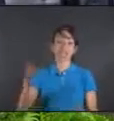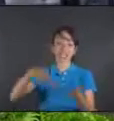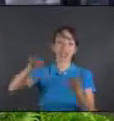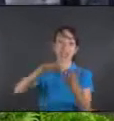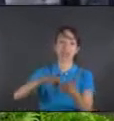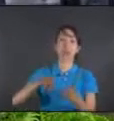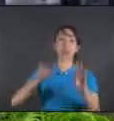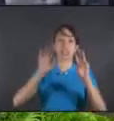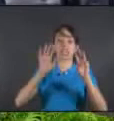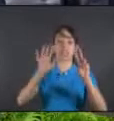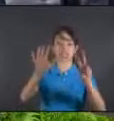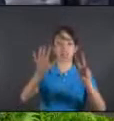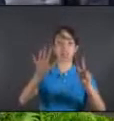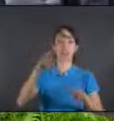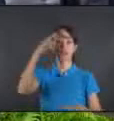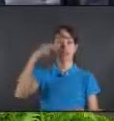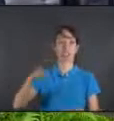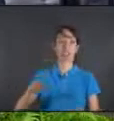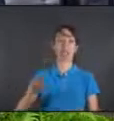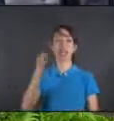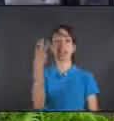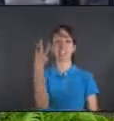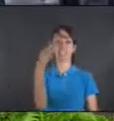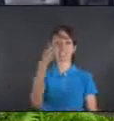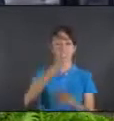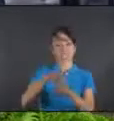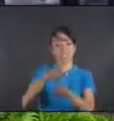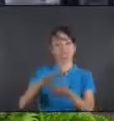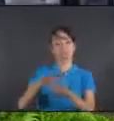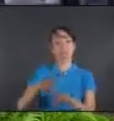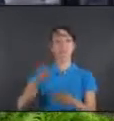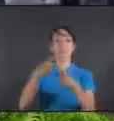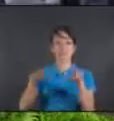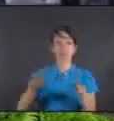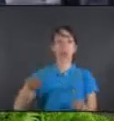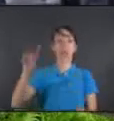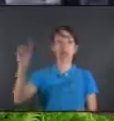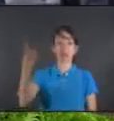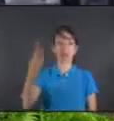días primeros. Son puertas dimensionales,